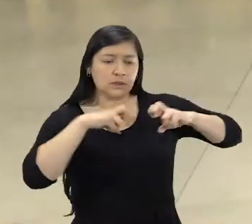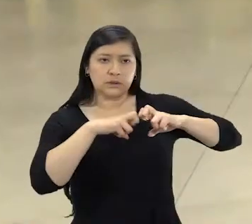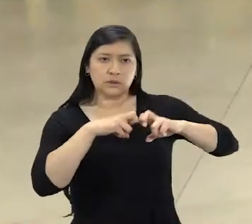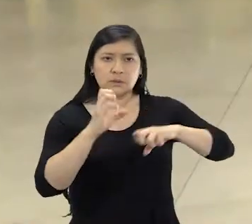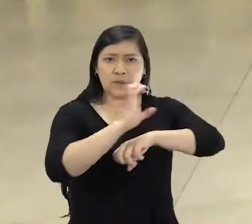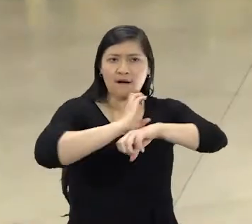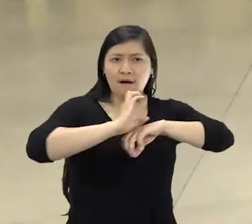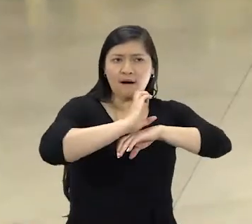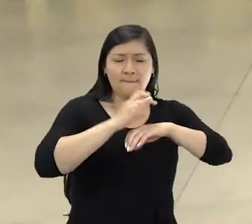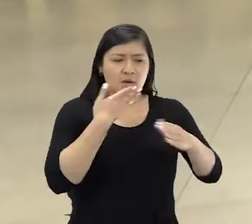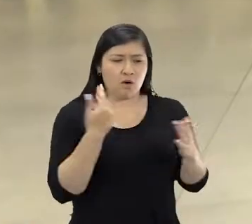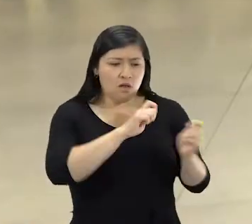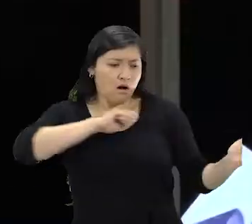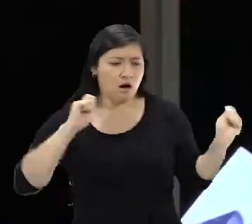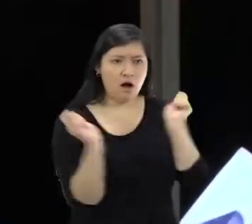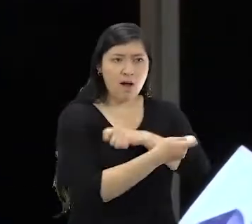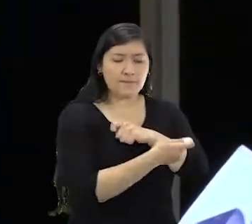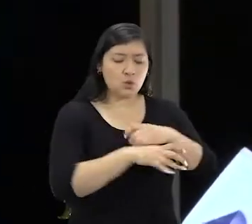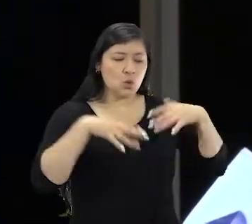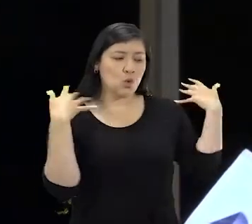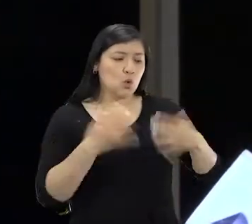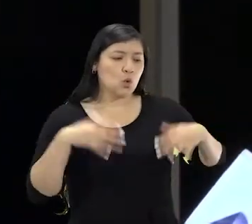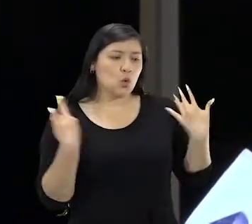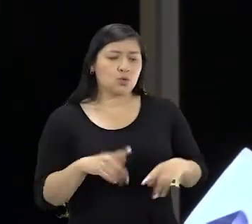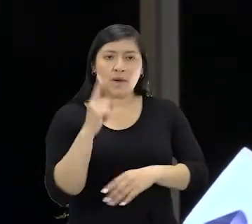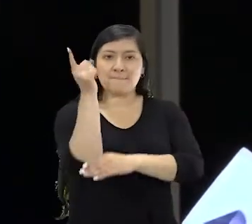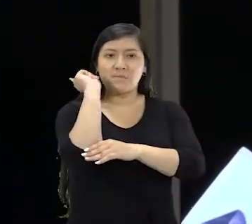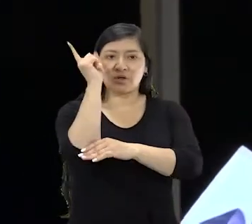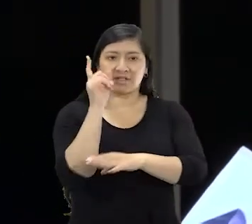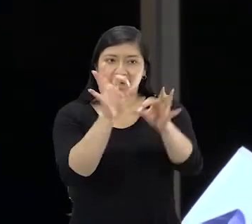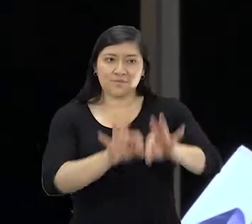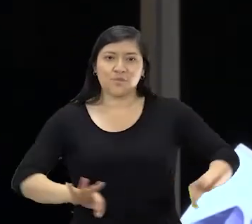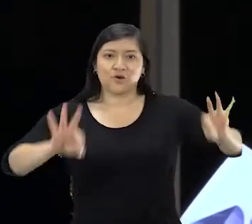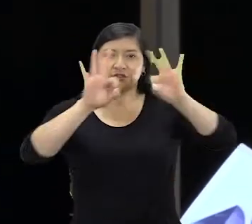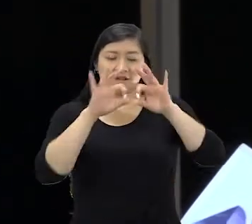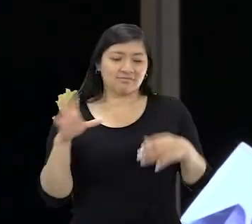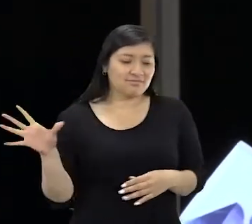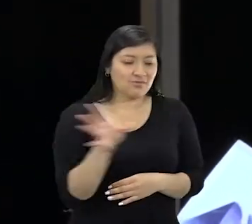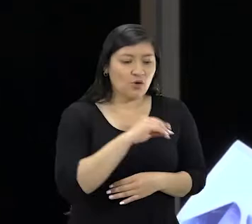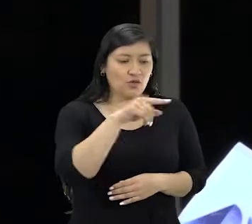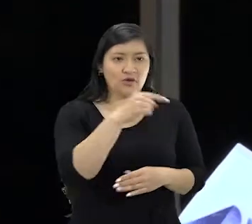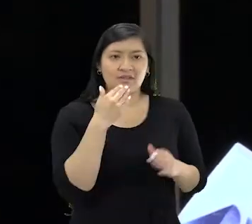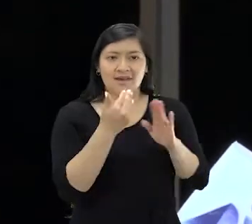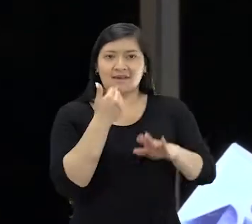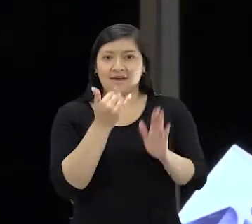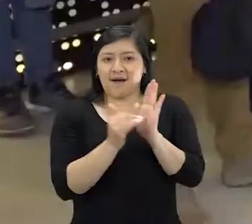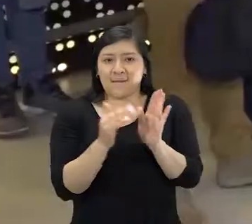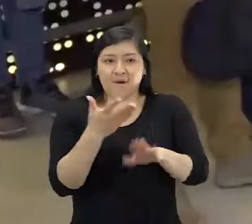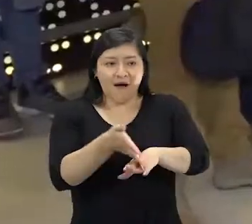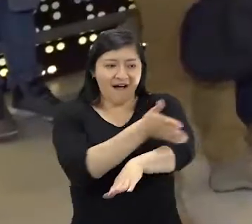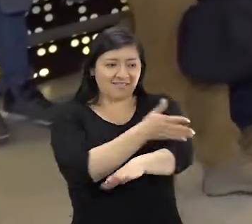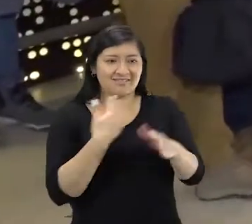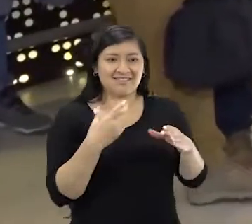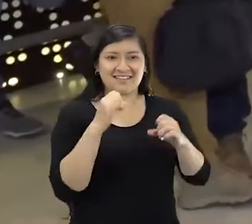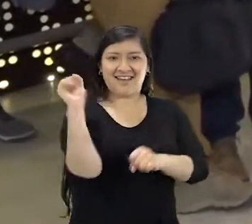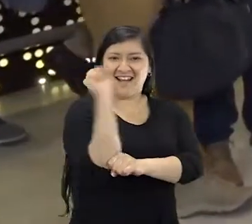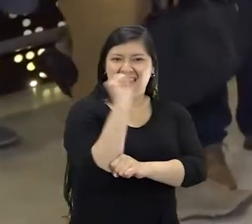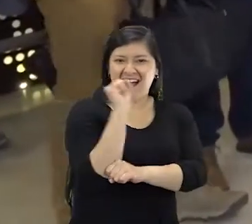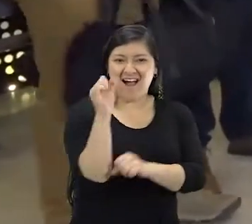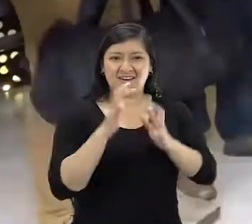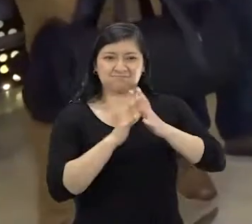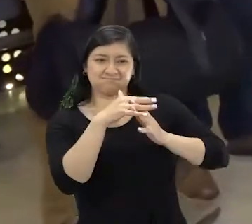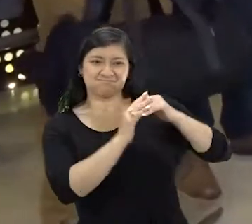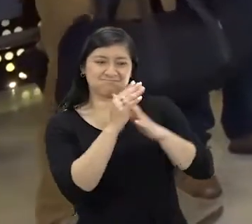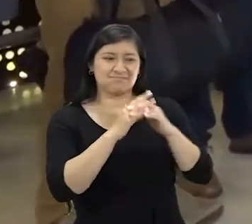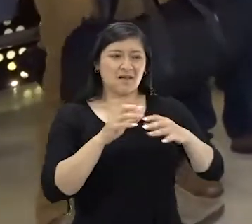eso, se alinea perfectamente con las políticas que hemos venido desarrollando, unas políticas de reducir las emisiones de carbono, unas políticas